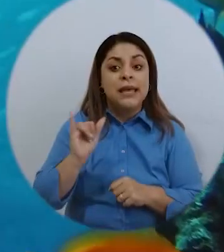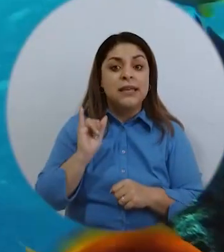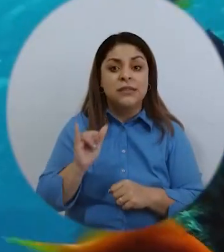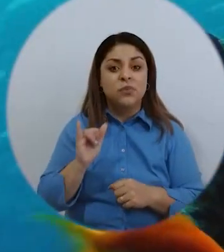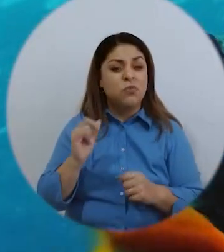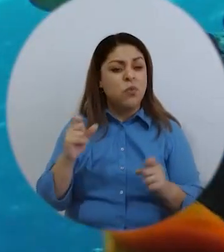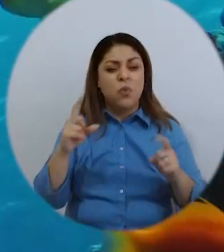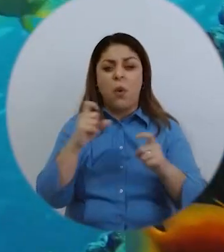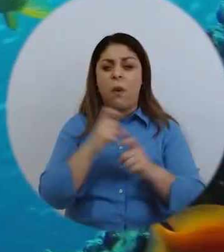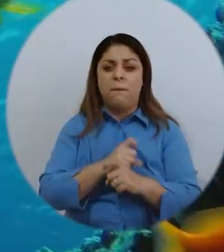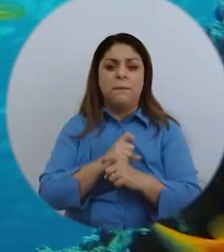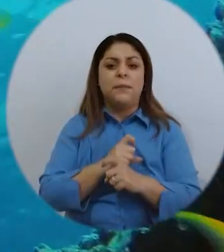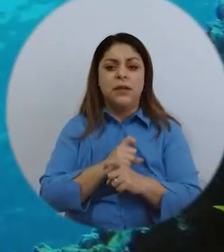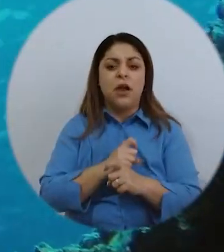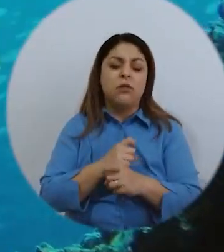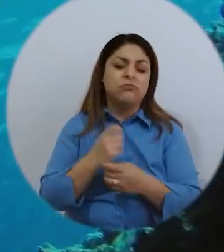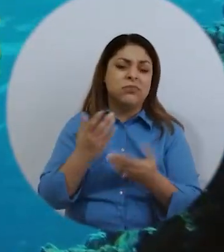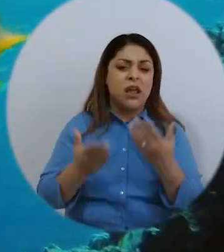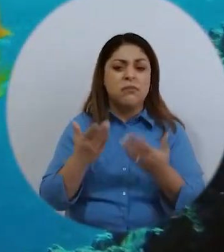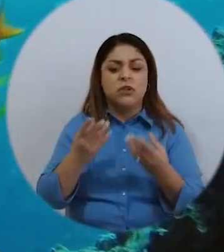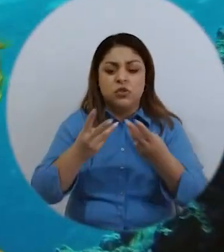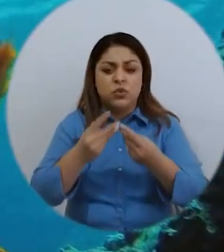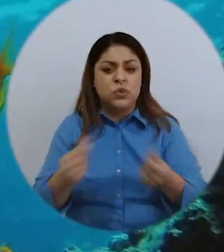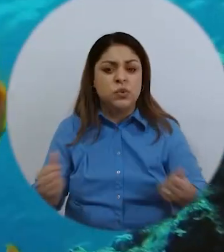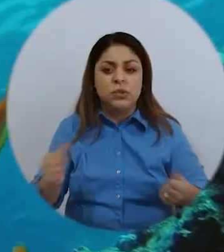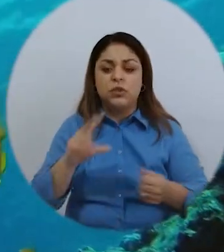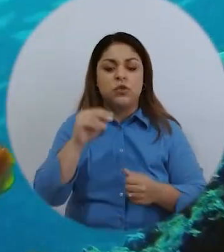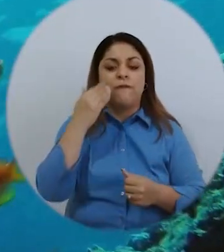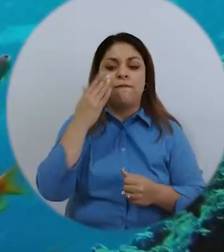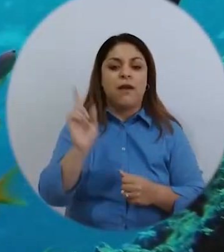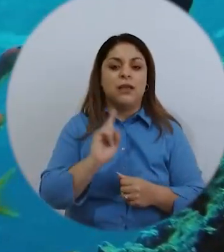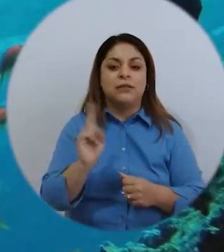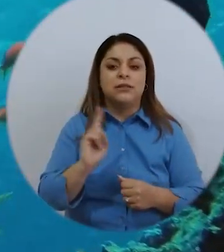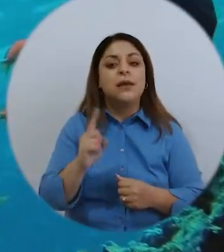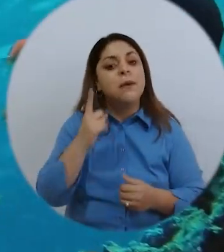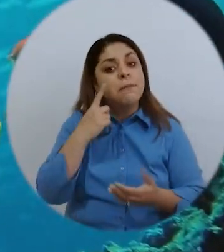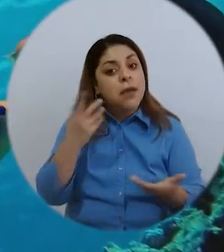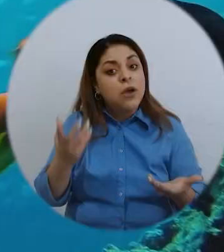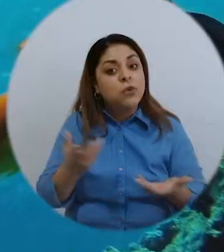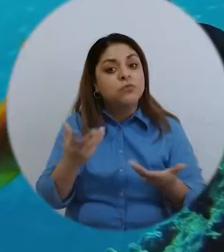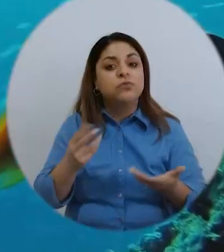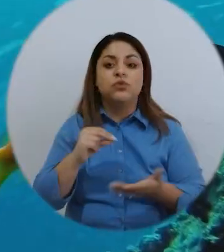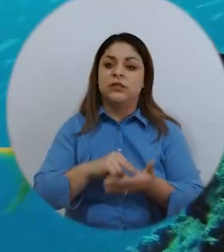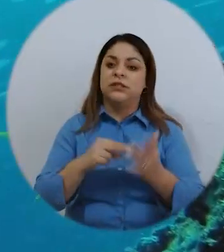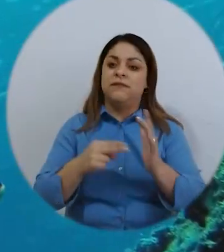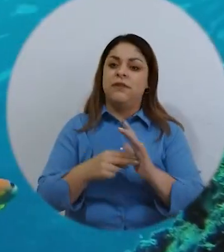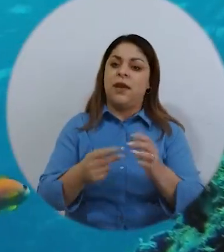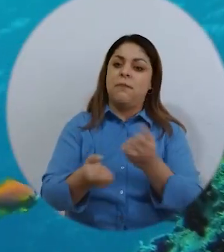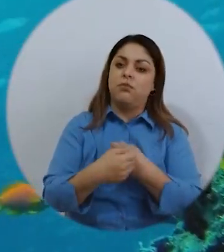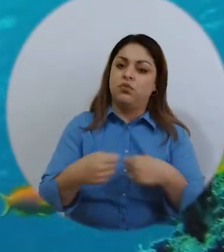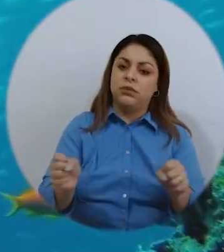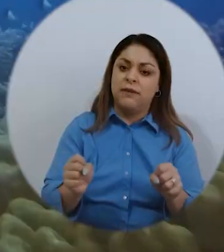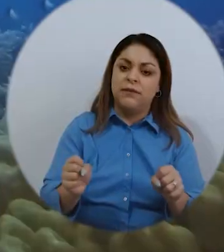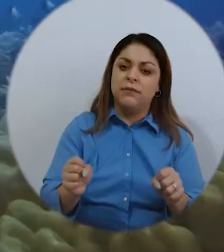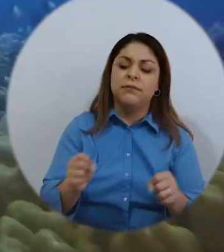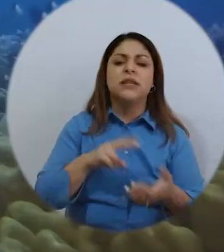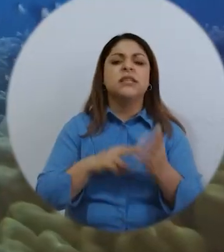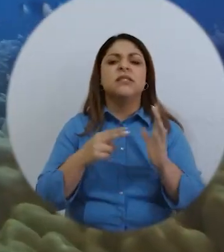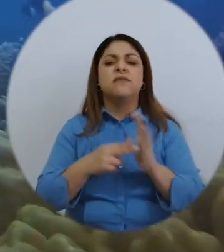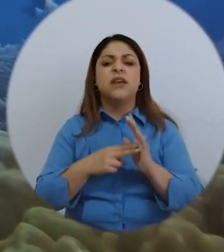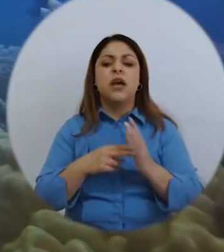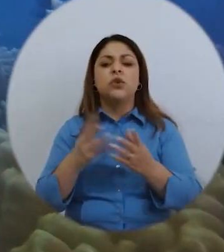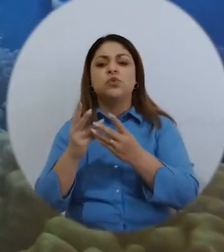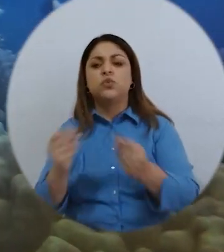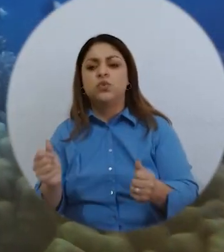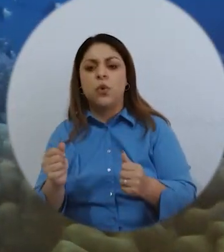fenómeno sumamente complejo, las soluciones no son sencillas, pero eso no significa que sean imposibles. ¿A qué me